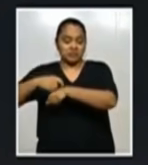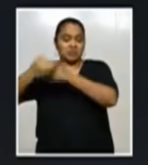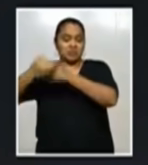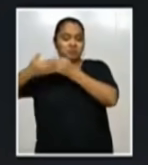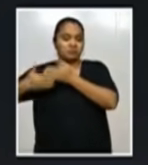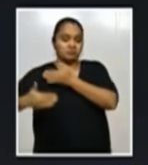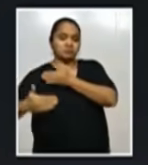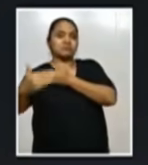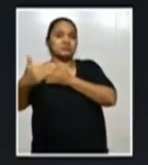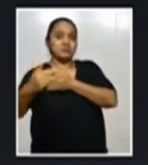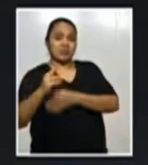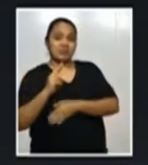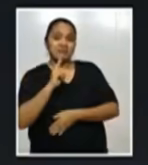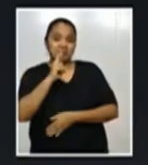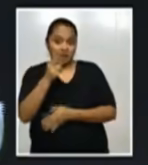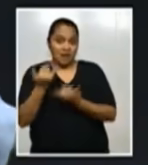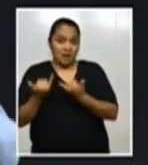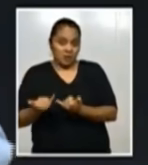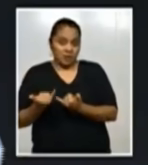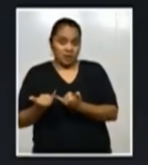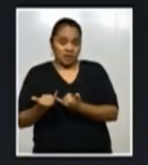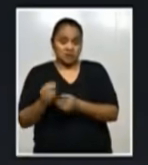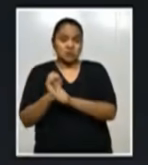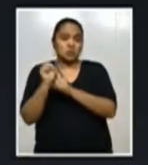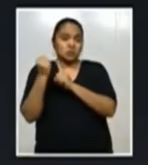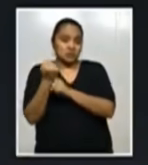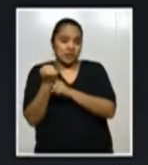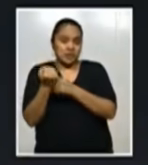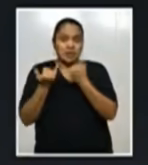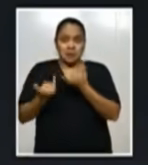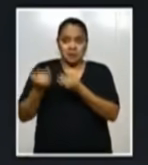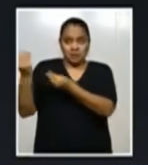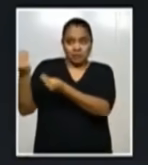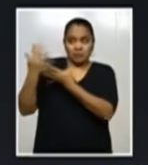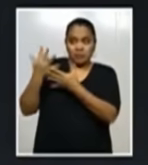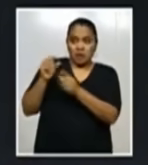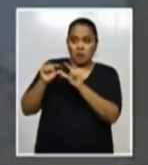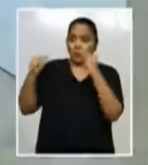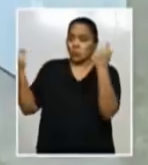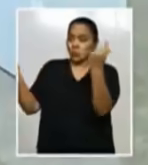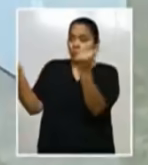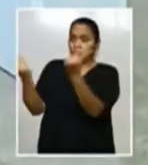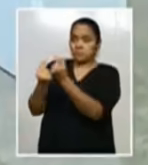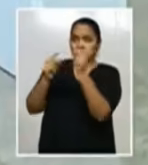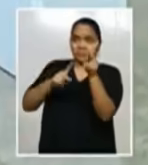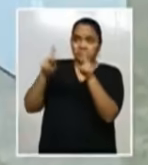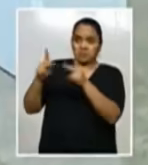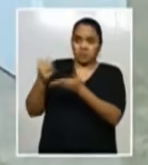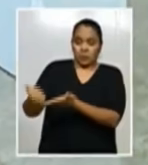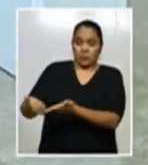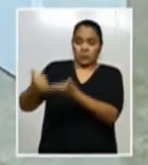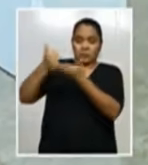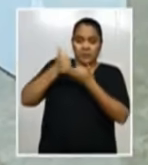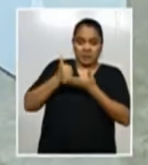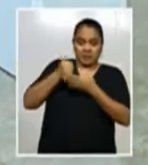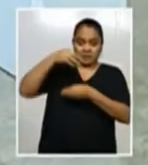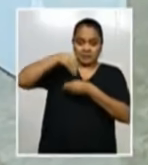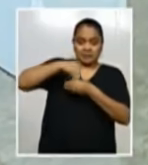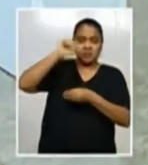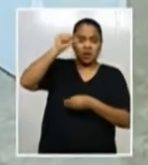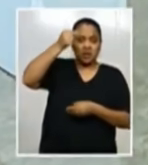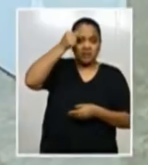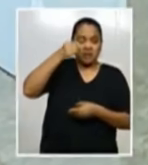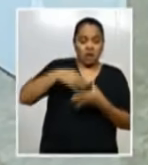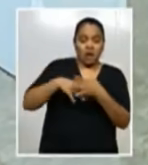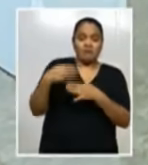la nueva realidad social y económica. Y por eso hay un grupo multidisciplinario aquí, tanto de fuera del gobierno como dentro del